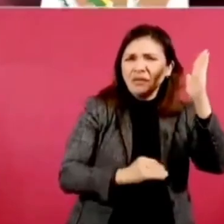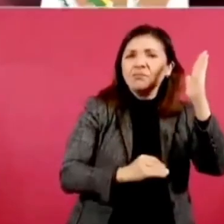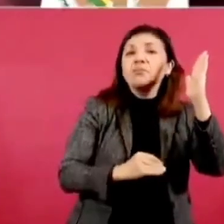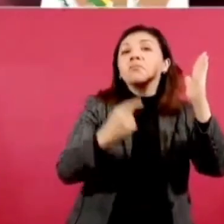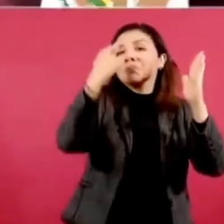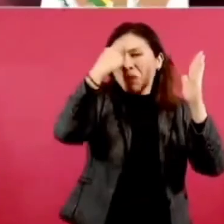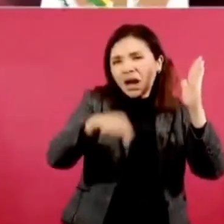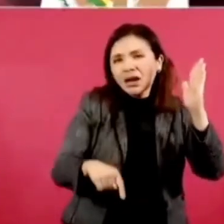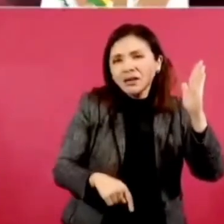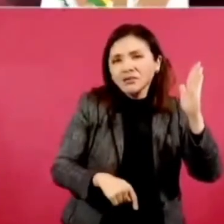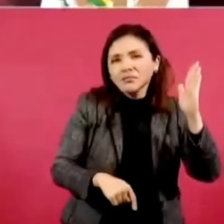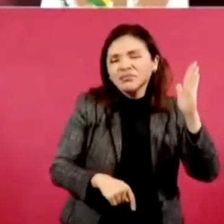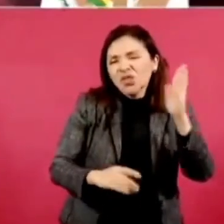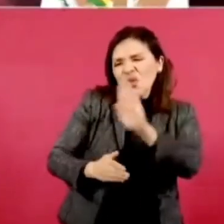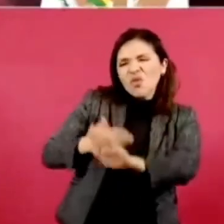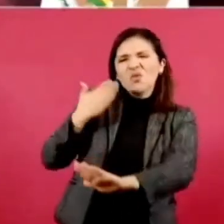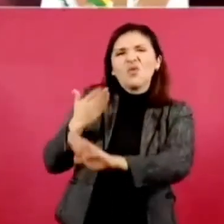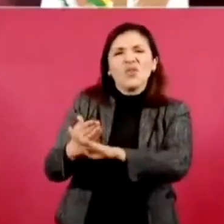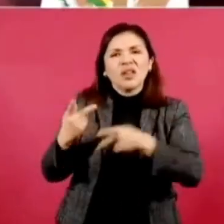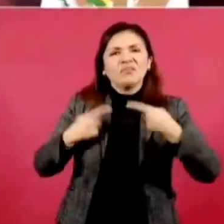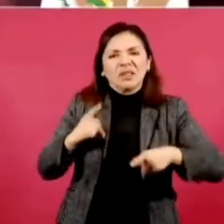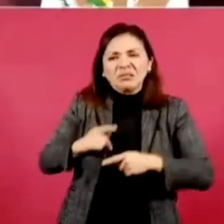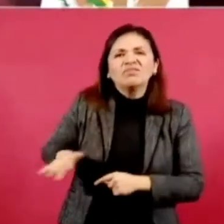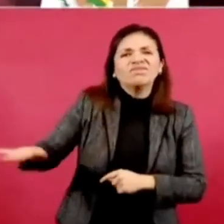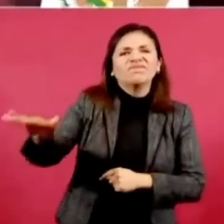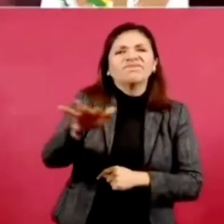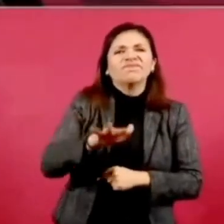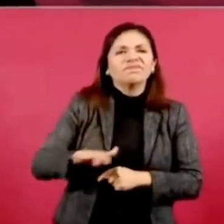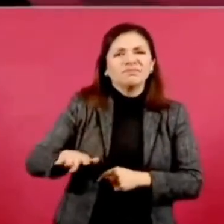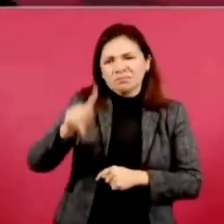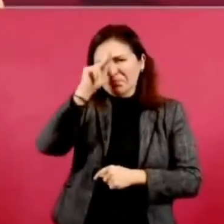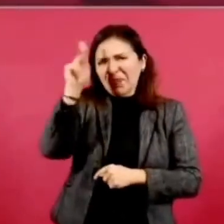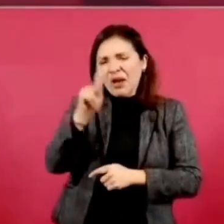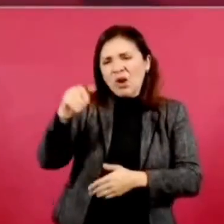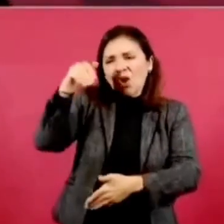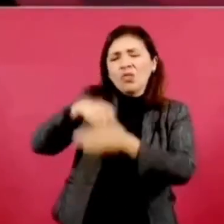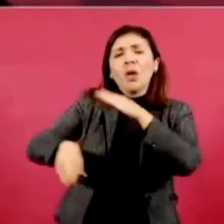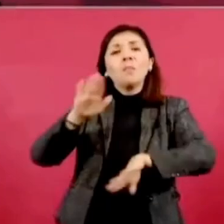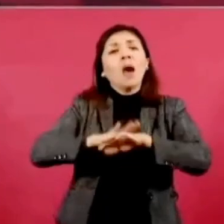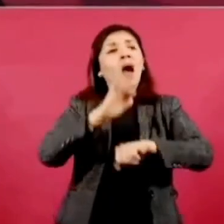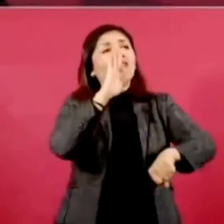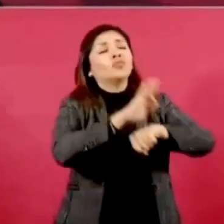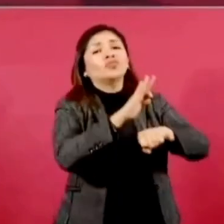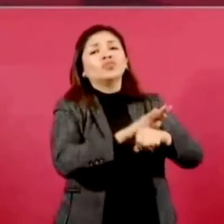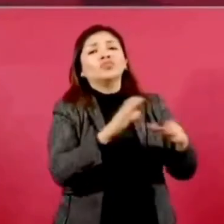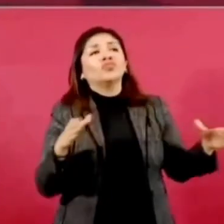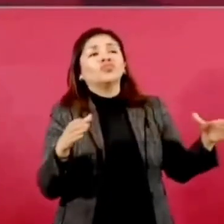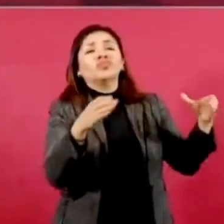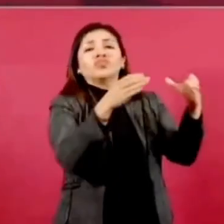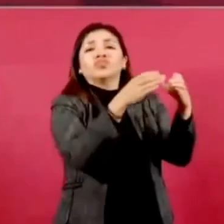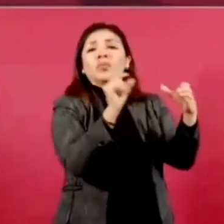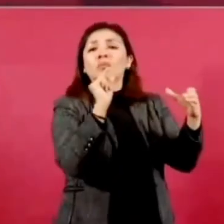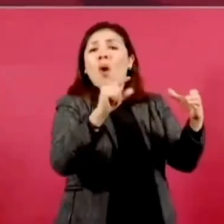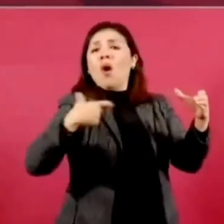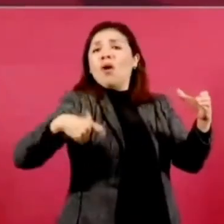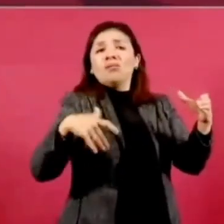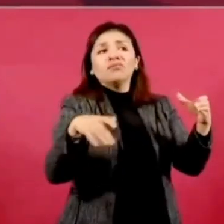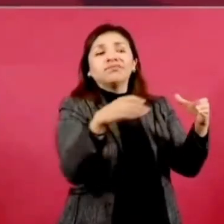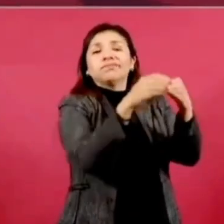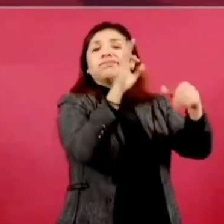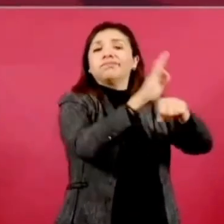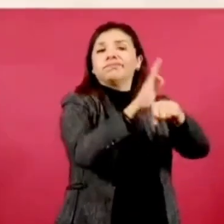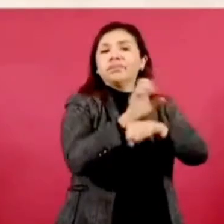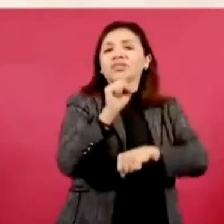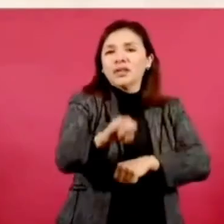fue para perjudicar al pueblo y favorecer a una minoría rapaz.